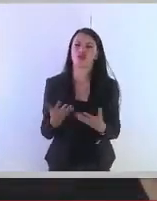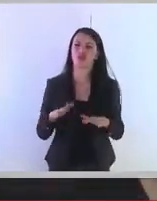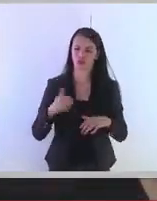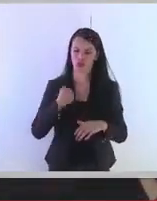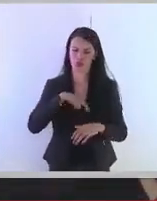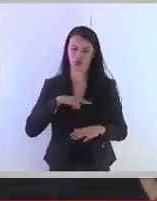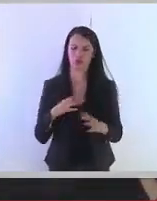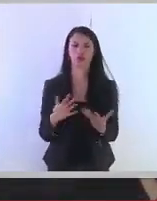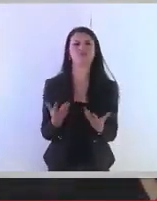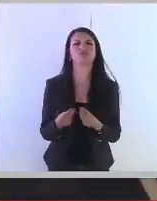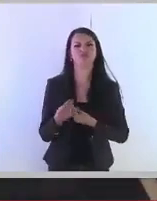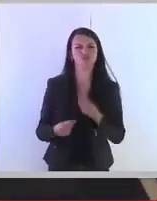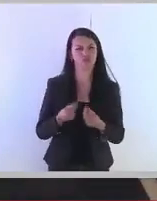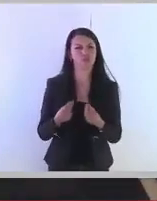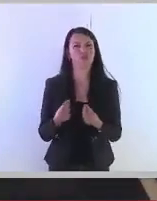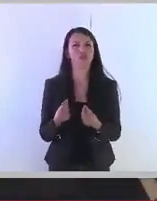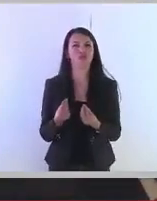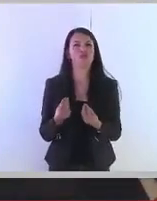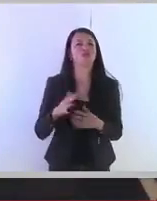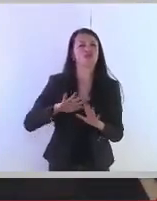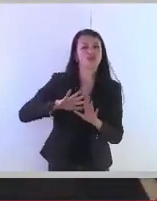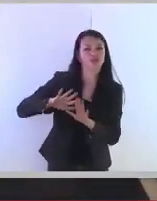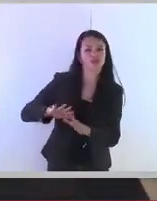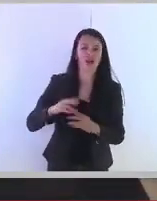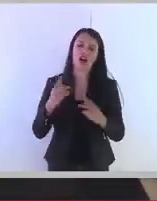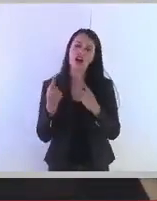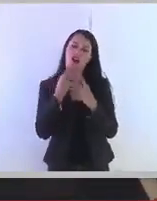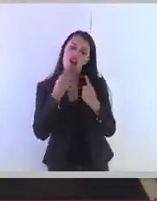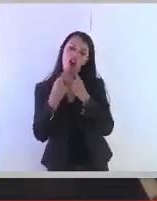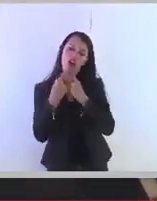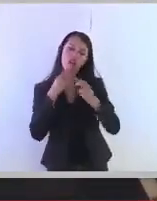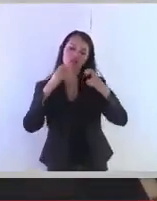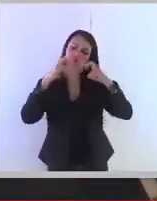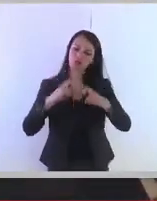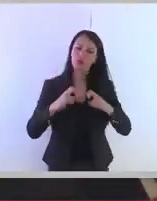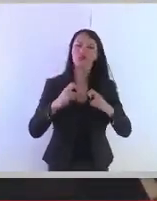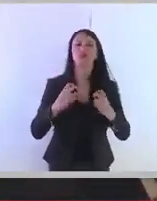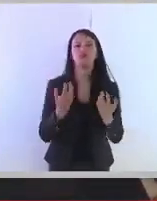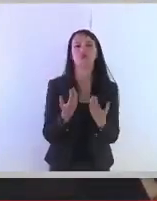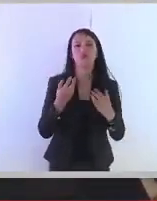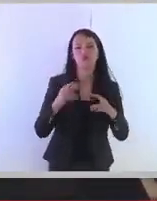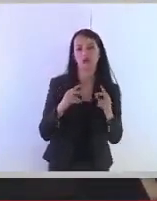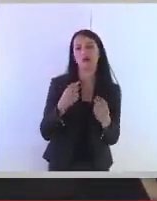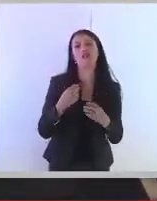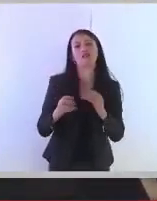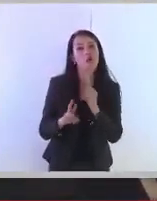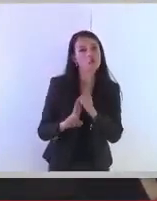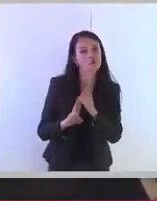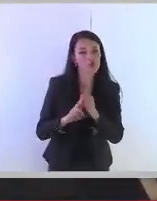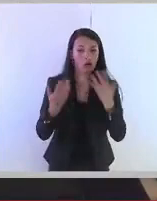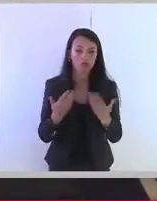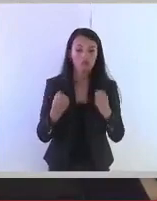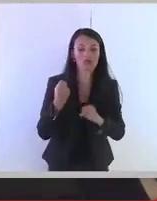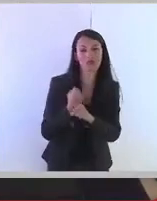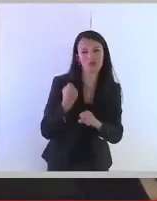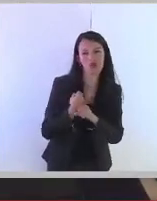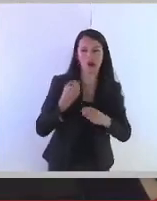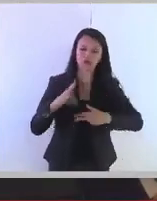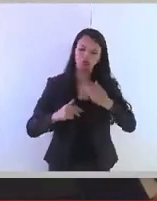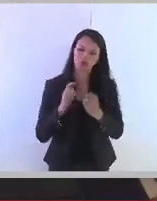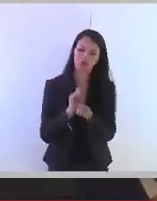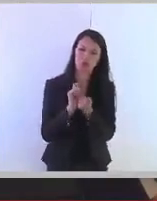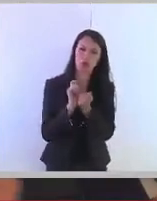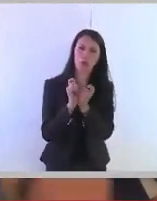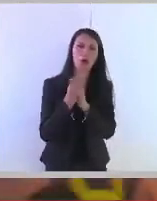hacer para que después de sentarnos a hablar, efectivamente la ruta de trabajo que construyamos le dé